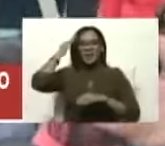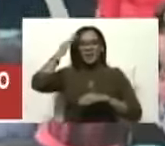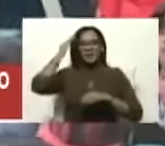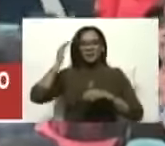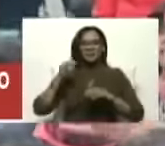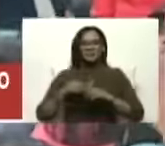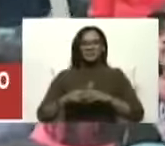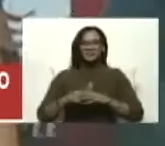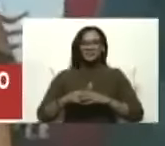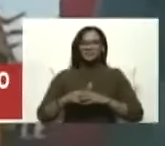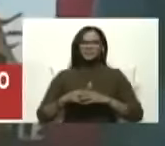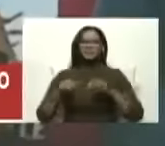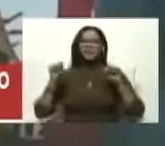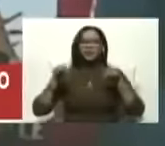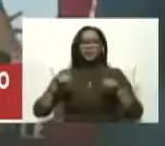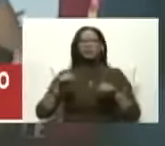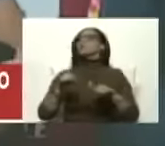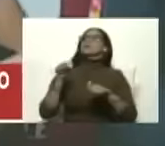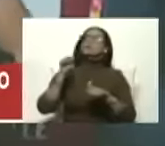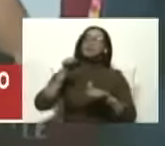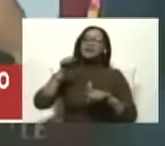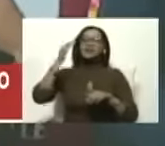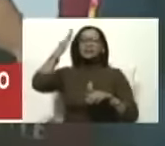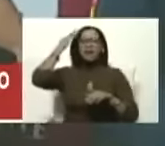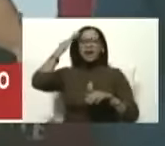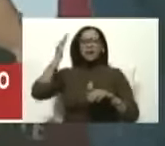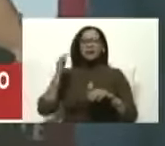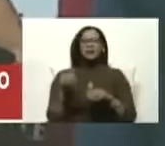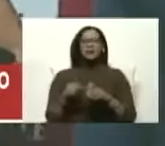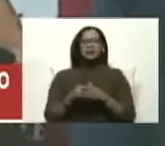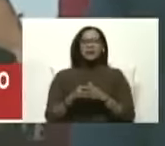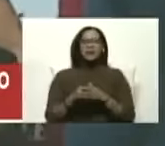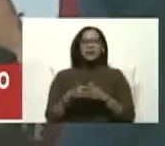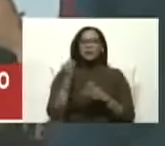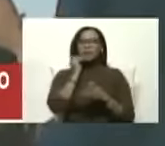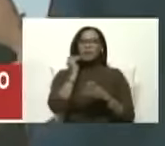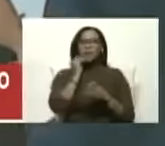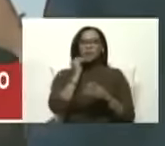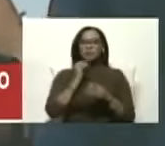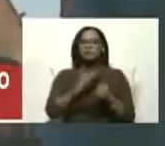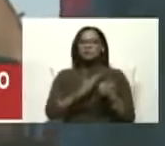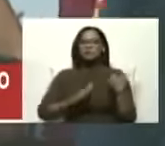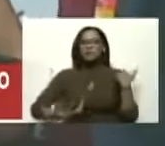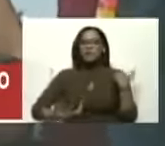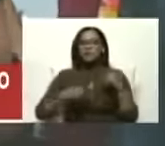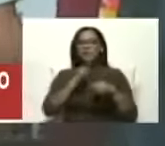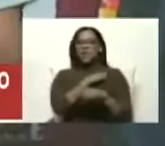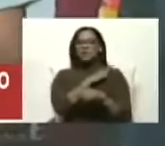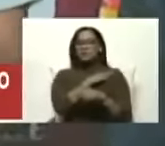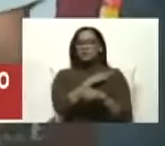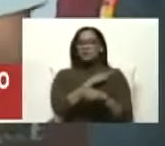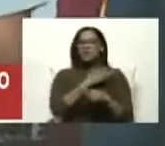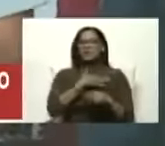Hoy, ustedes saben que los patarucos y sus dueños quisieron montar